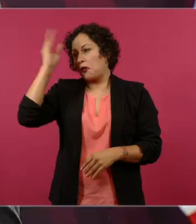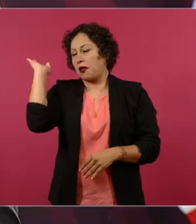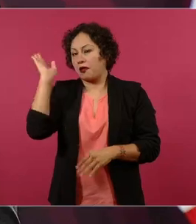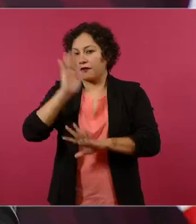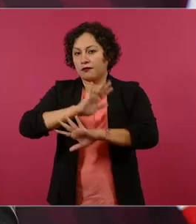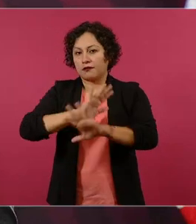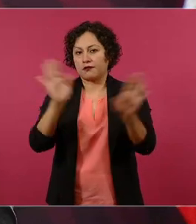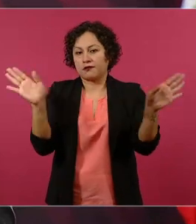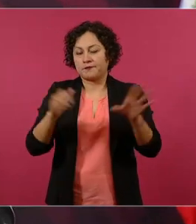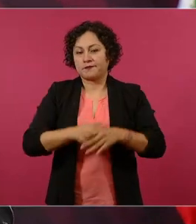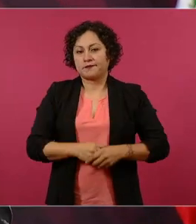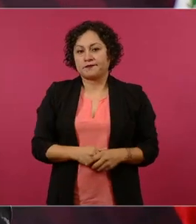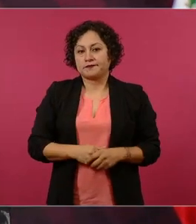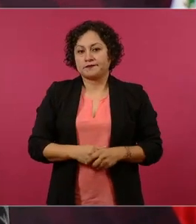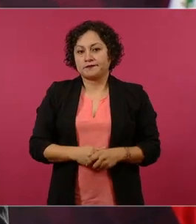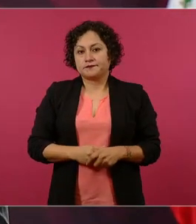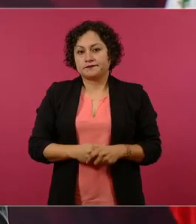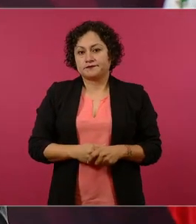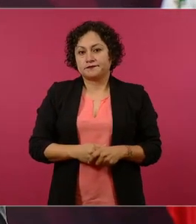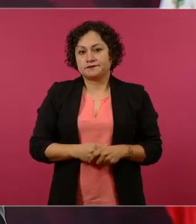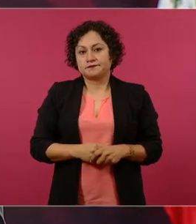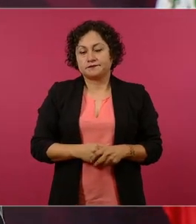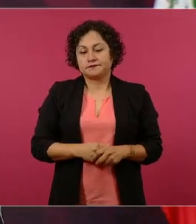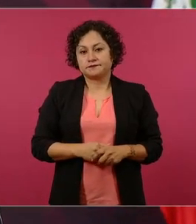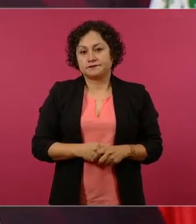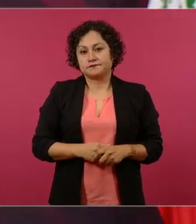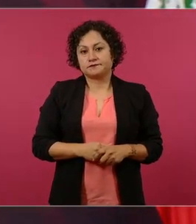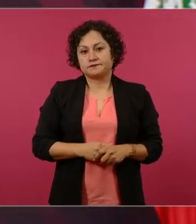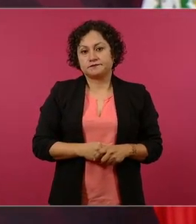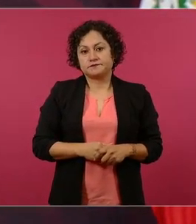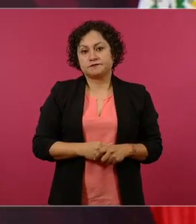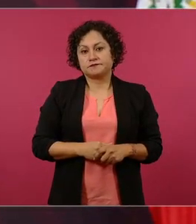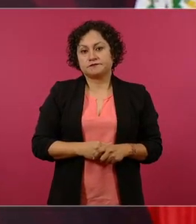olvidó o sea eh